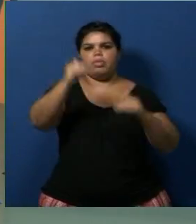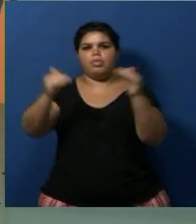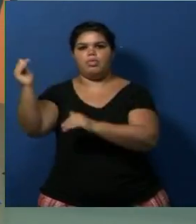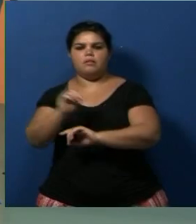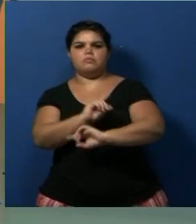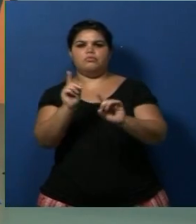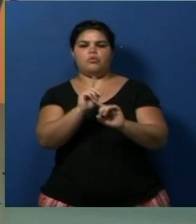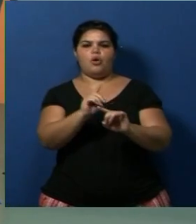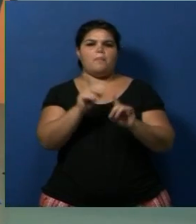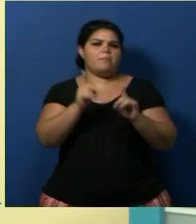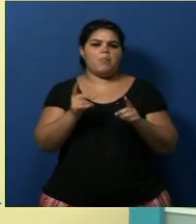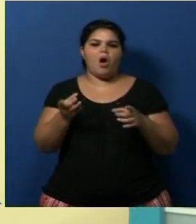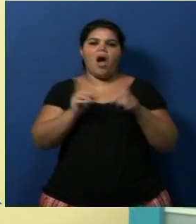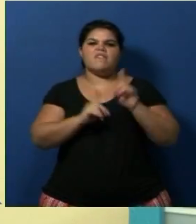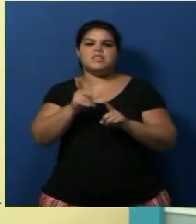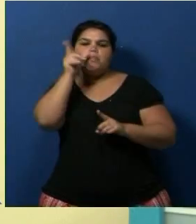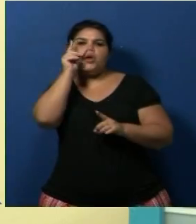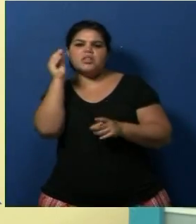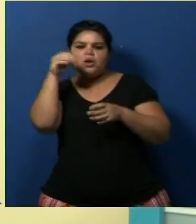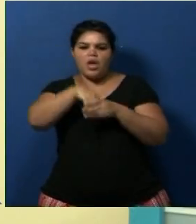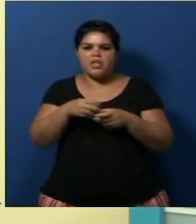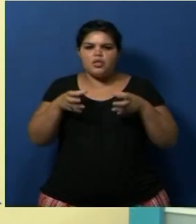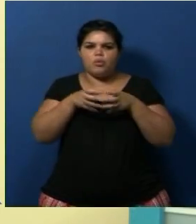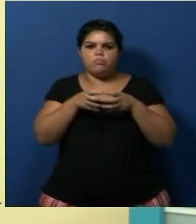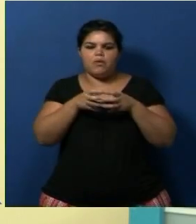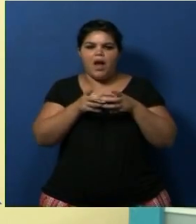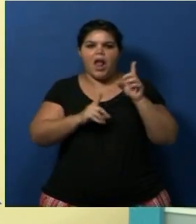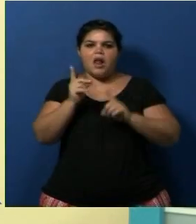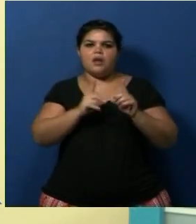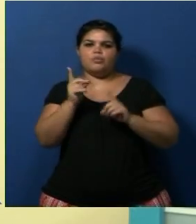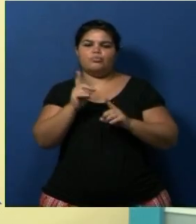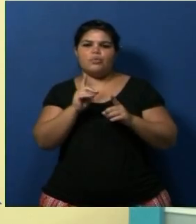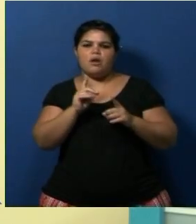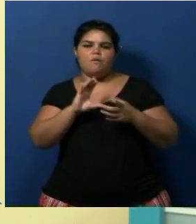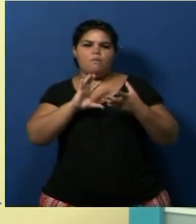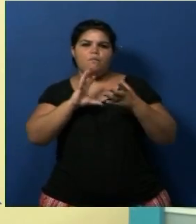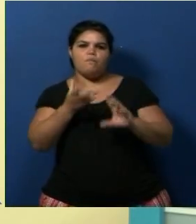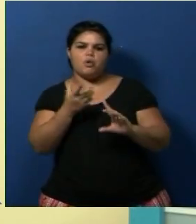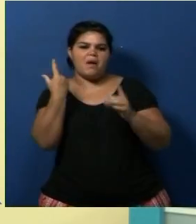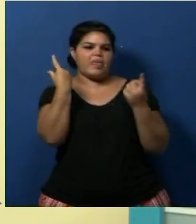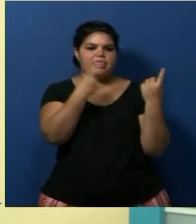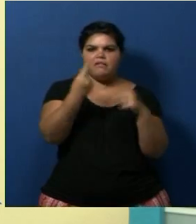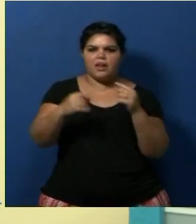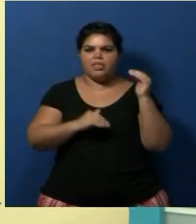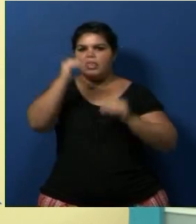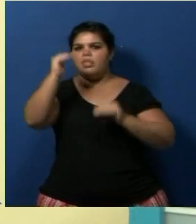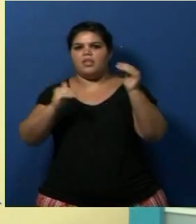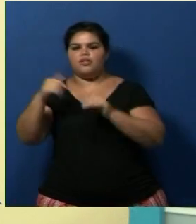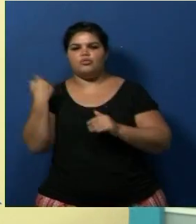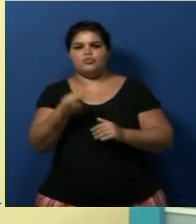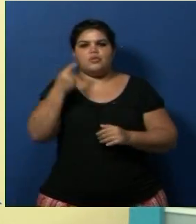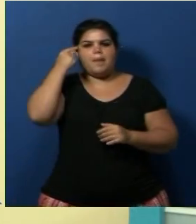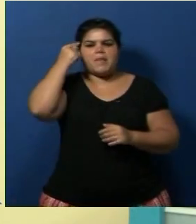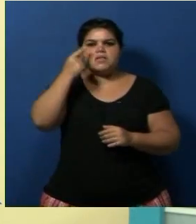los partidos políticos, especialmente de los partidos políticos tradicionales, que son prácticas que nosotras consideramos patriarcales, donde